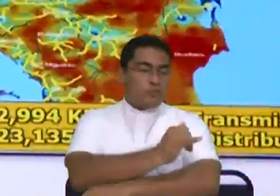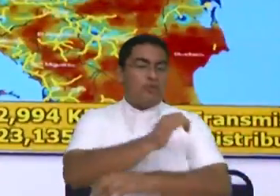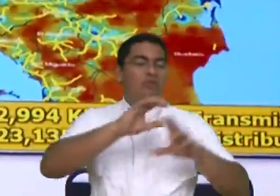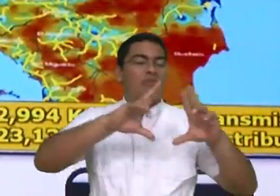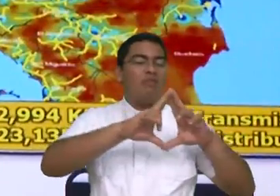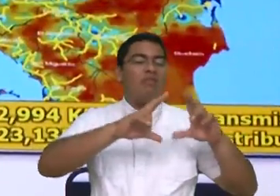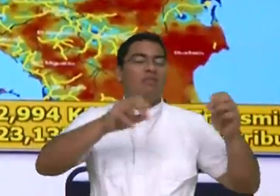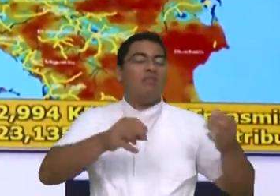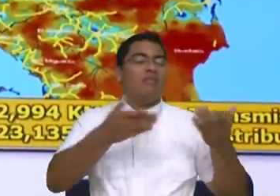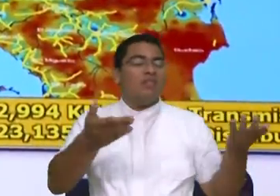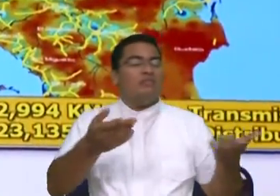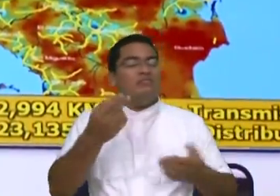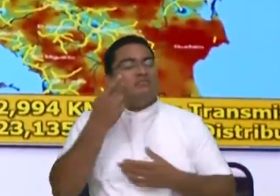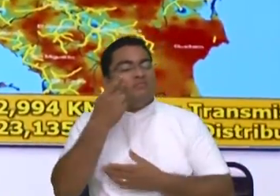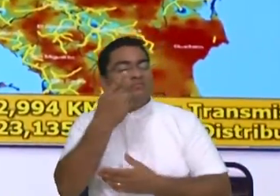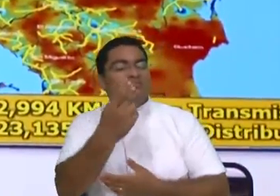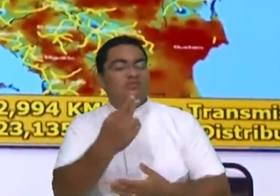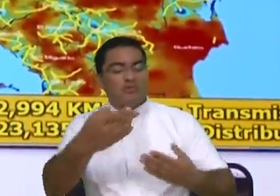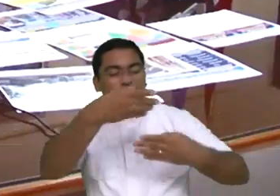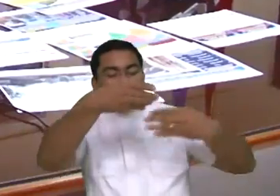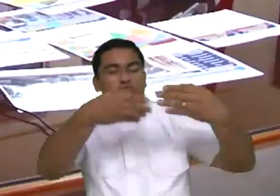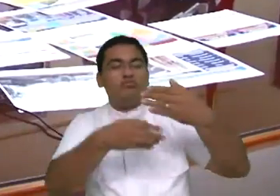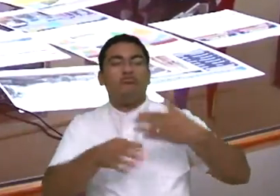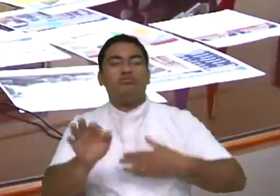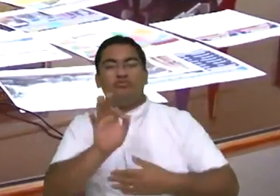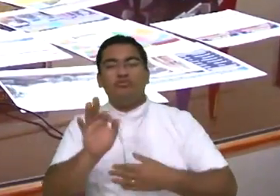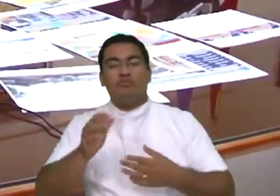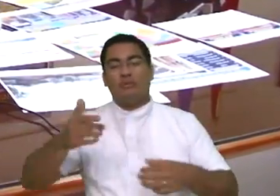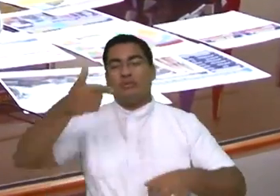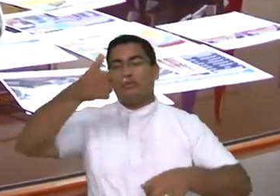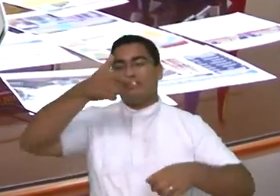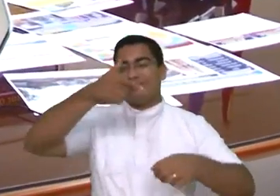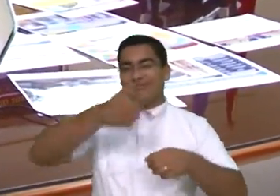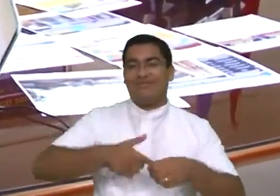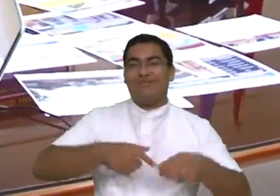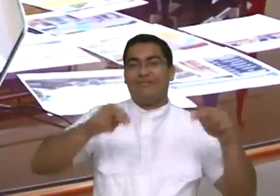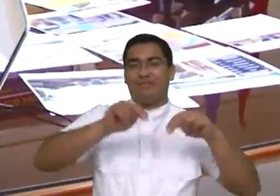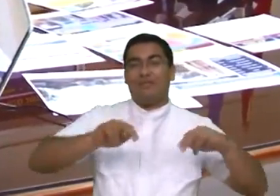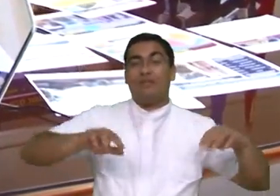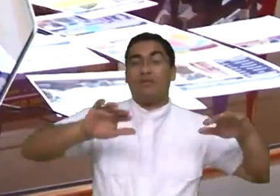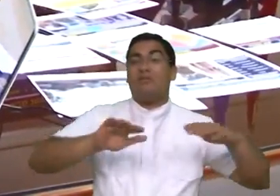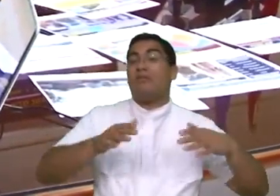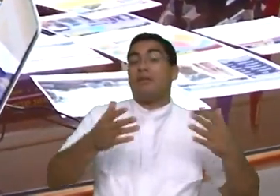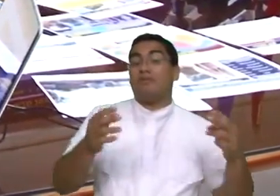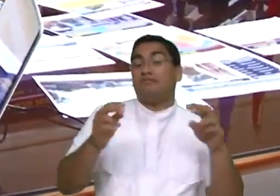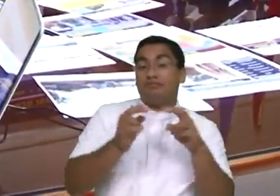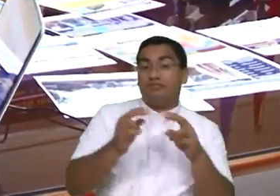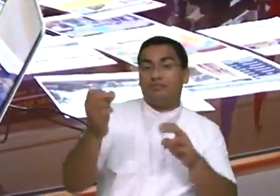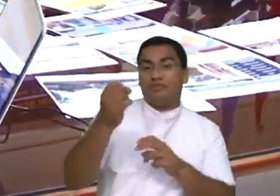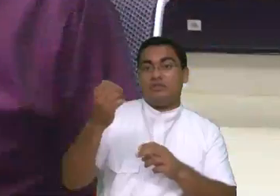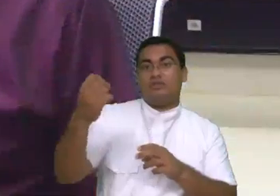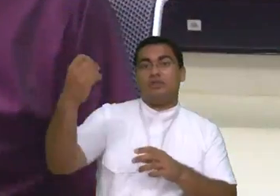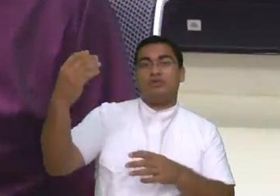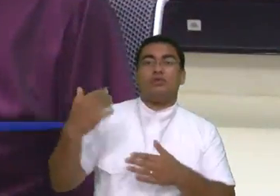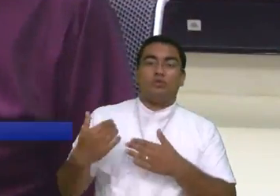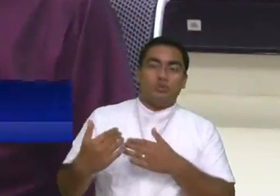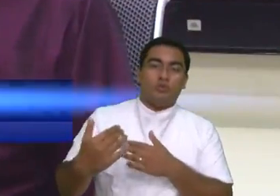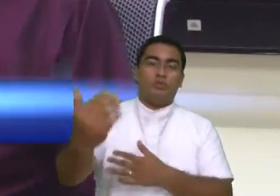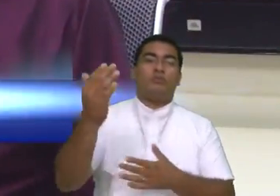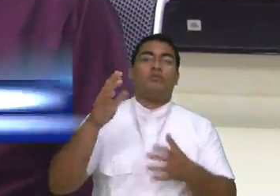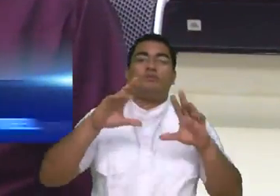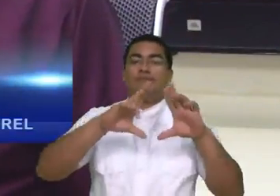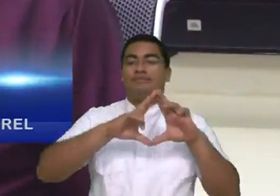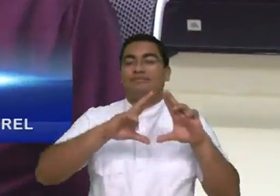gas natural que vendrá a garantizar el suministro de energía eléctrica en un corto, mediano y largo plazo en el país. El día de